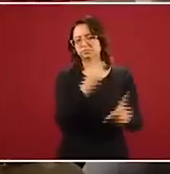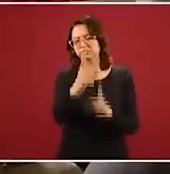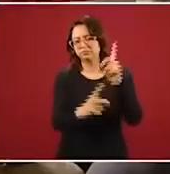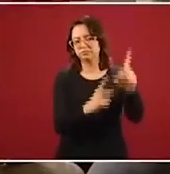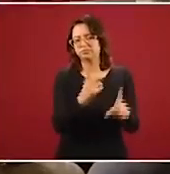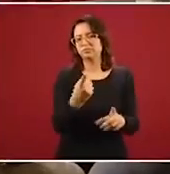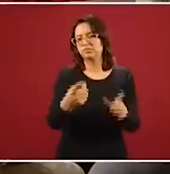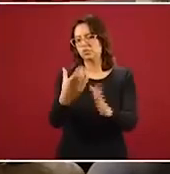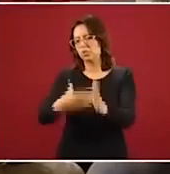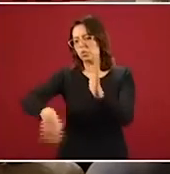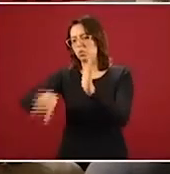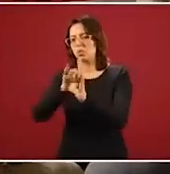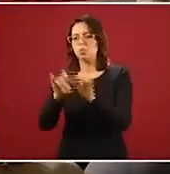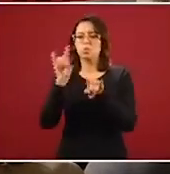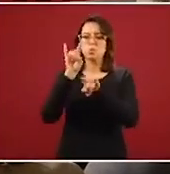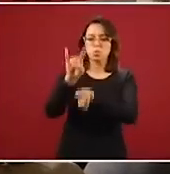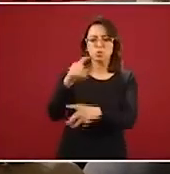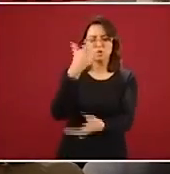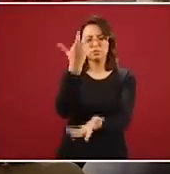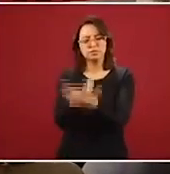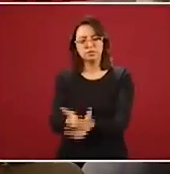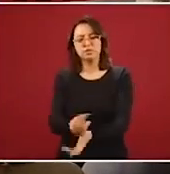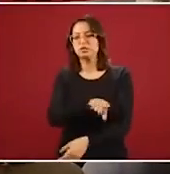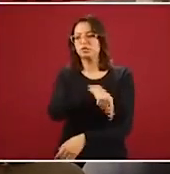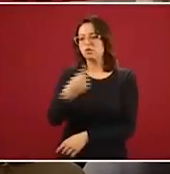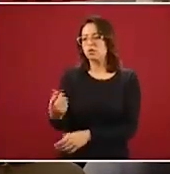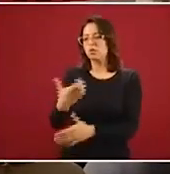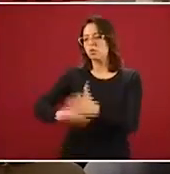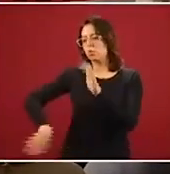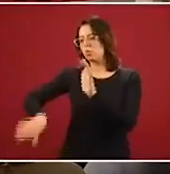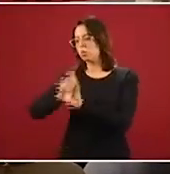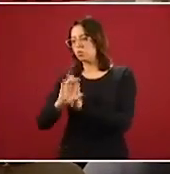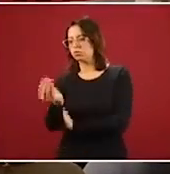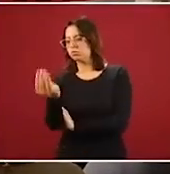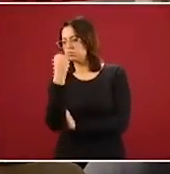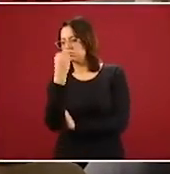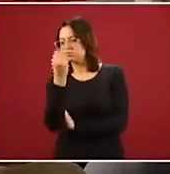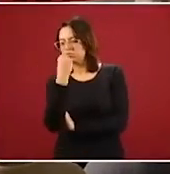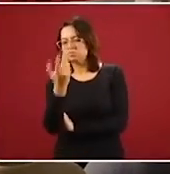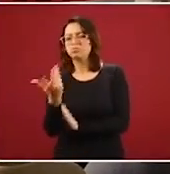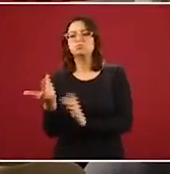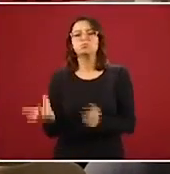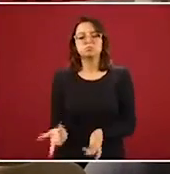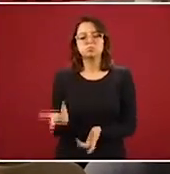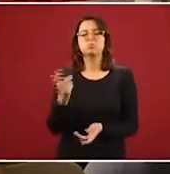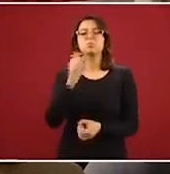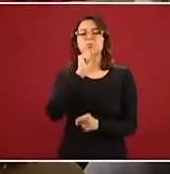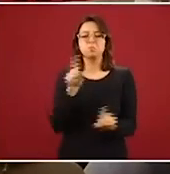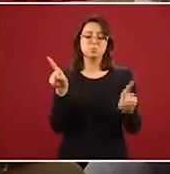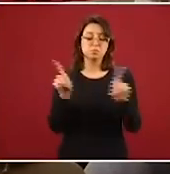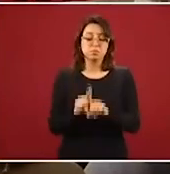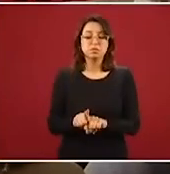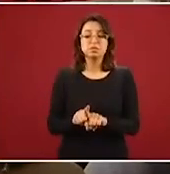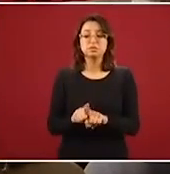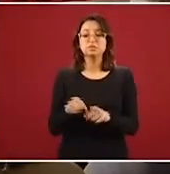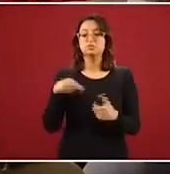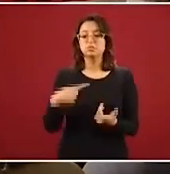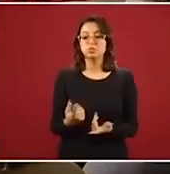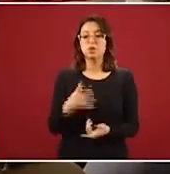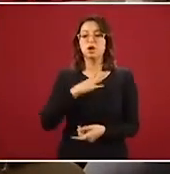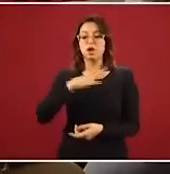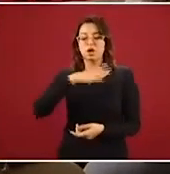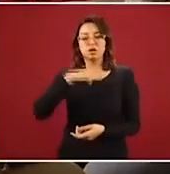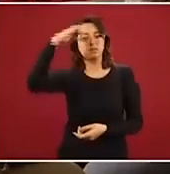Ahí tenemos el comedor para que ahí puedan tomar sus alimentos, donde puedan tener sus